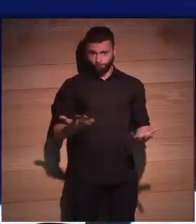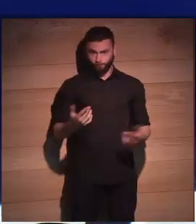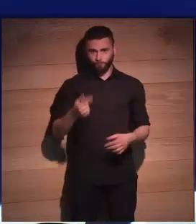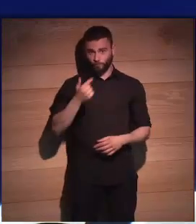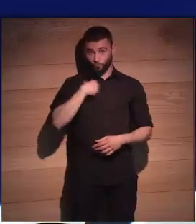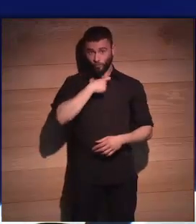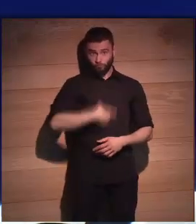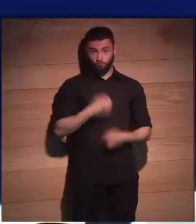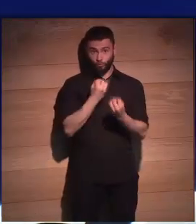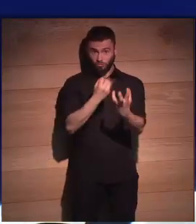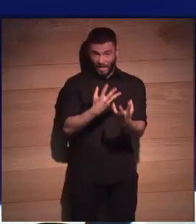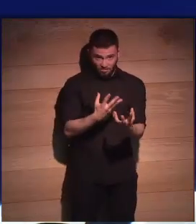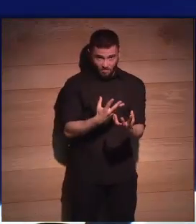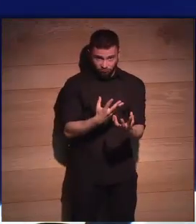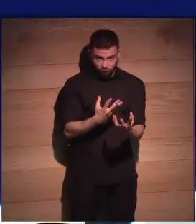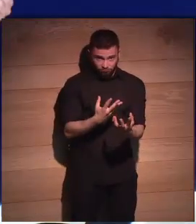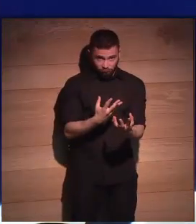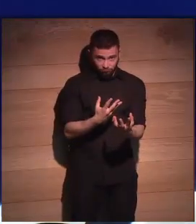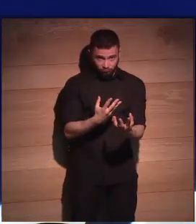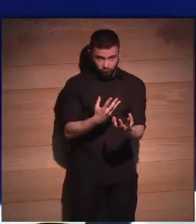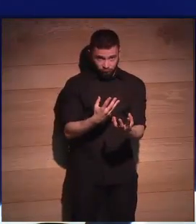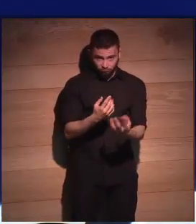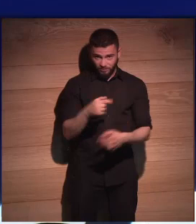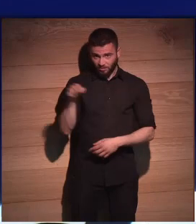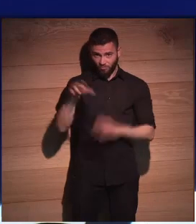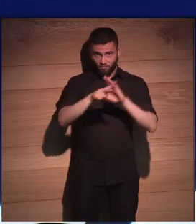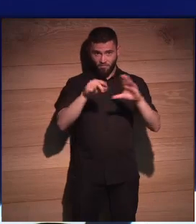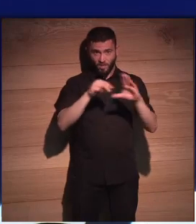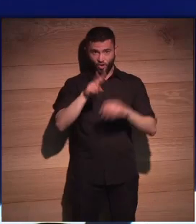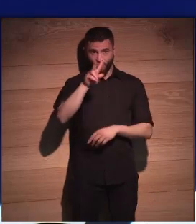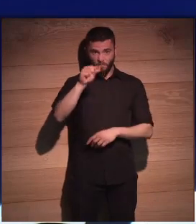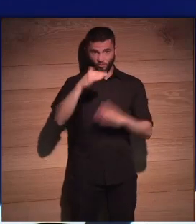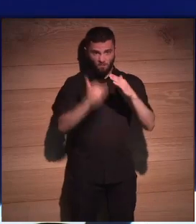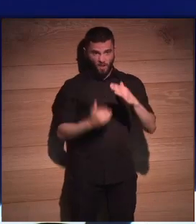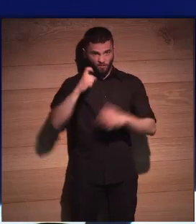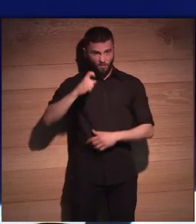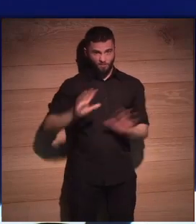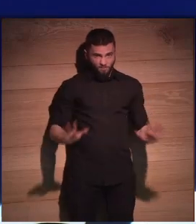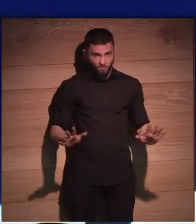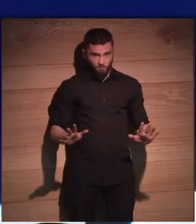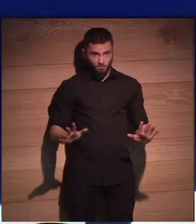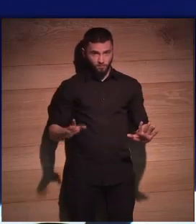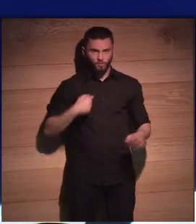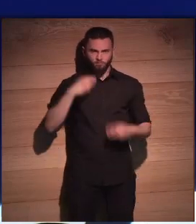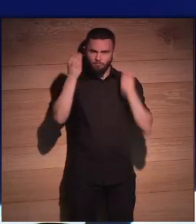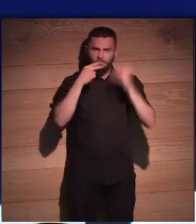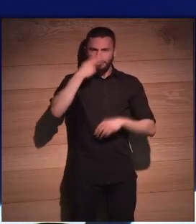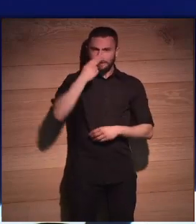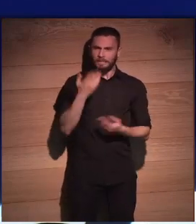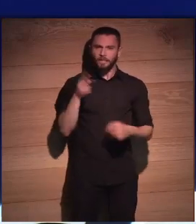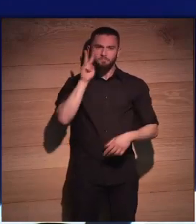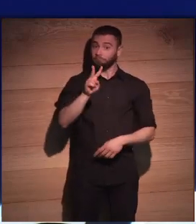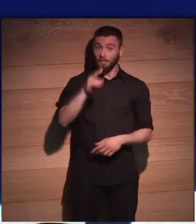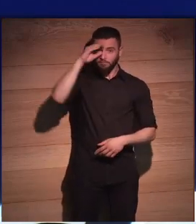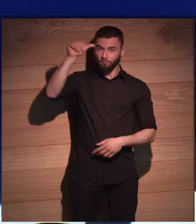yo así en palabras, os he traído aquí un pequeño vídeo que dura menos de 2 minutos, que creo que es interesante ver y que os